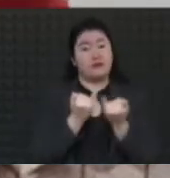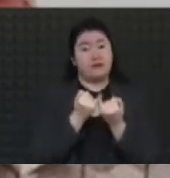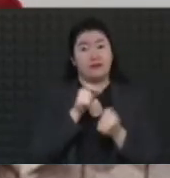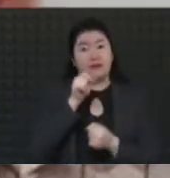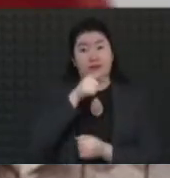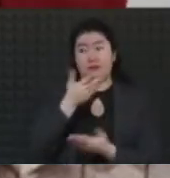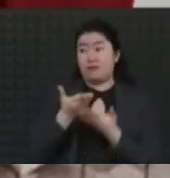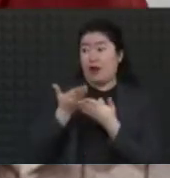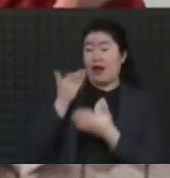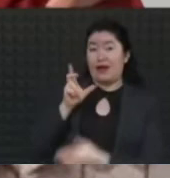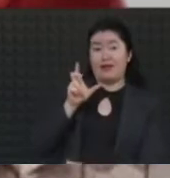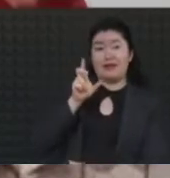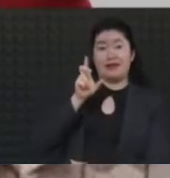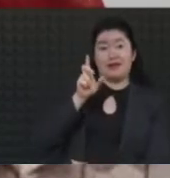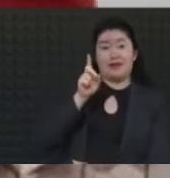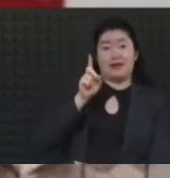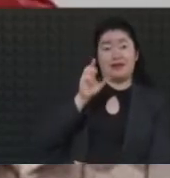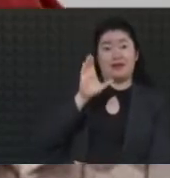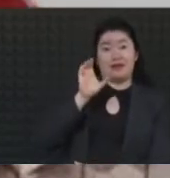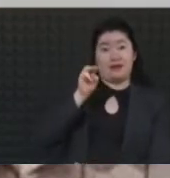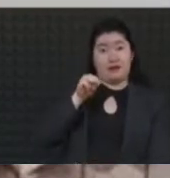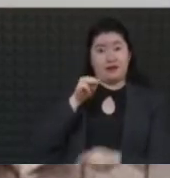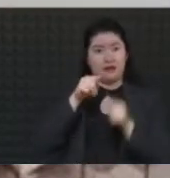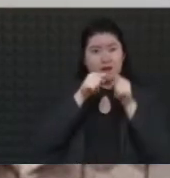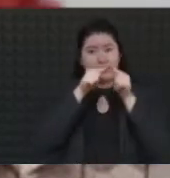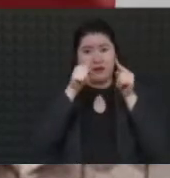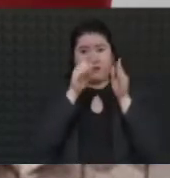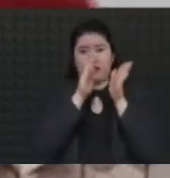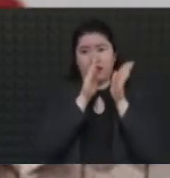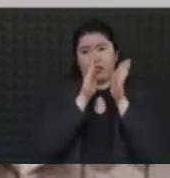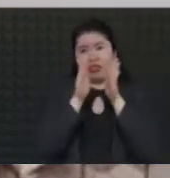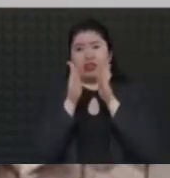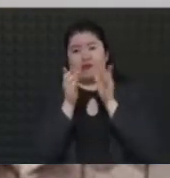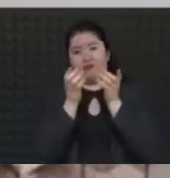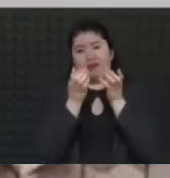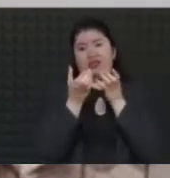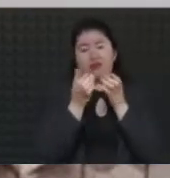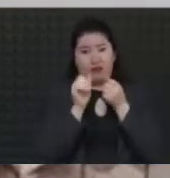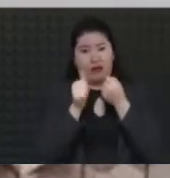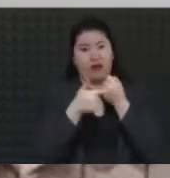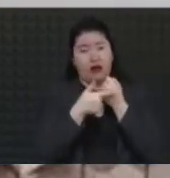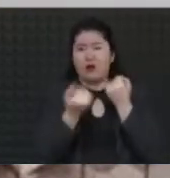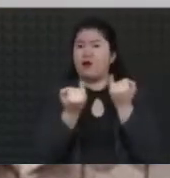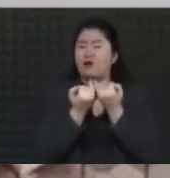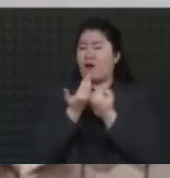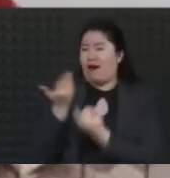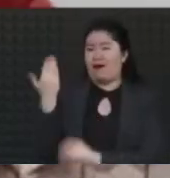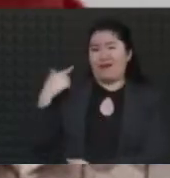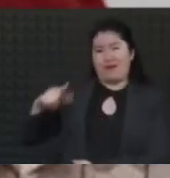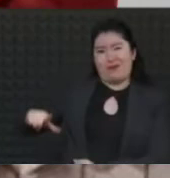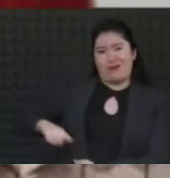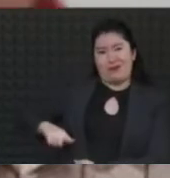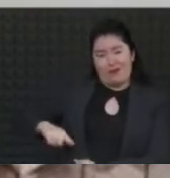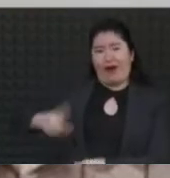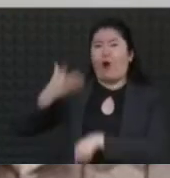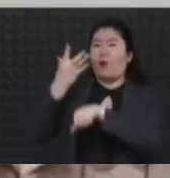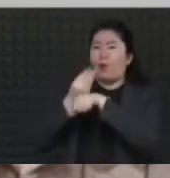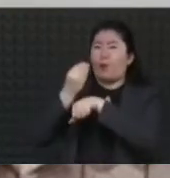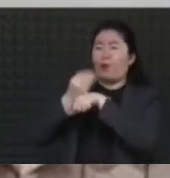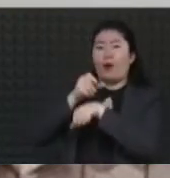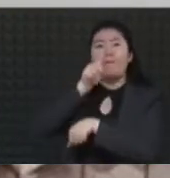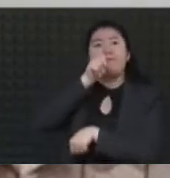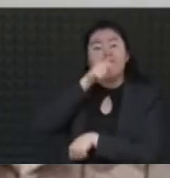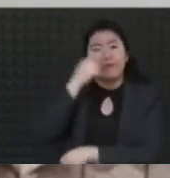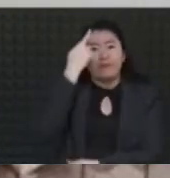tuvo 30 centímetros de deformación y fue reforzado por una administración anterior. Inclusive ese se va